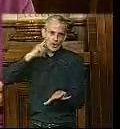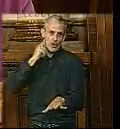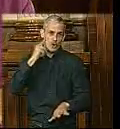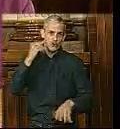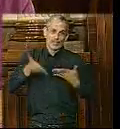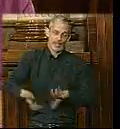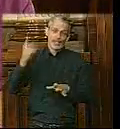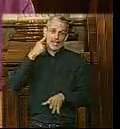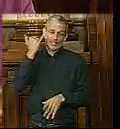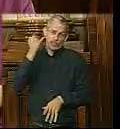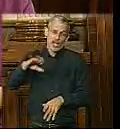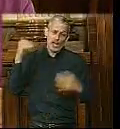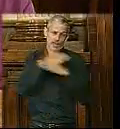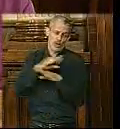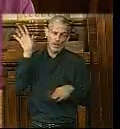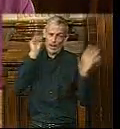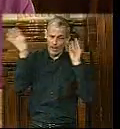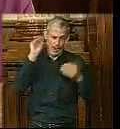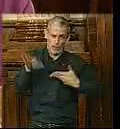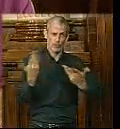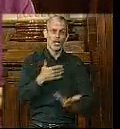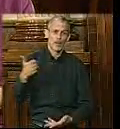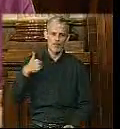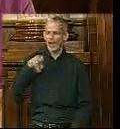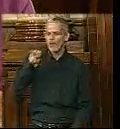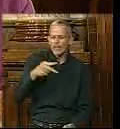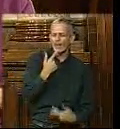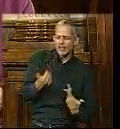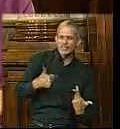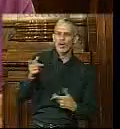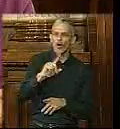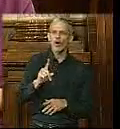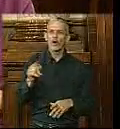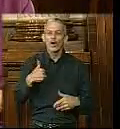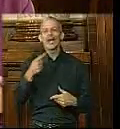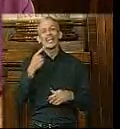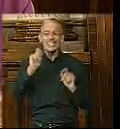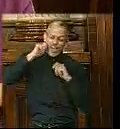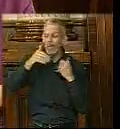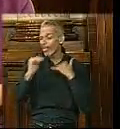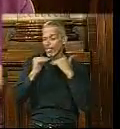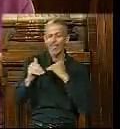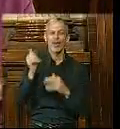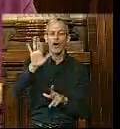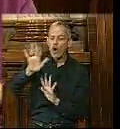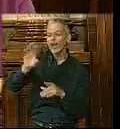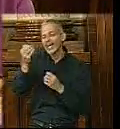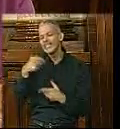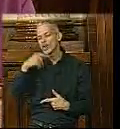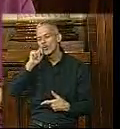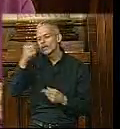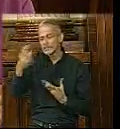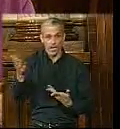están en contacto también con la lengua. Desde el primer día la mamá los mira y les dice, hola, ¿cómo te va? Qué lindo que sos, me imaginé, claro, que,